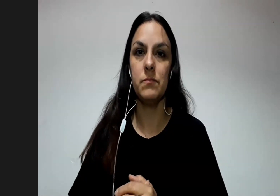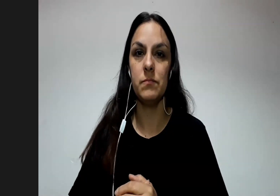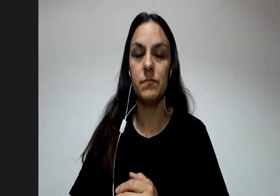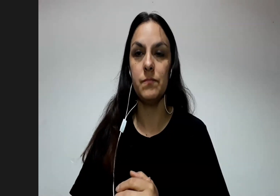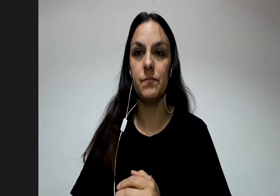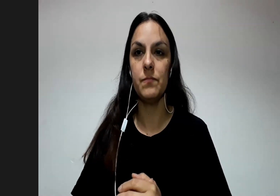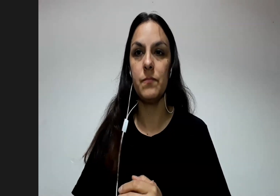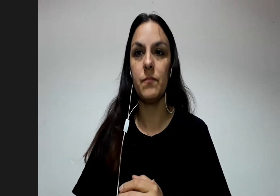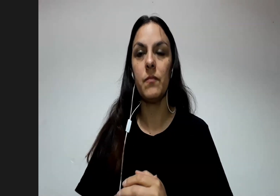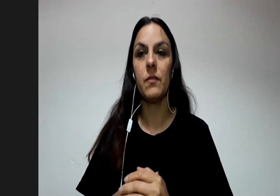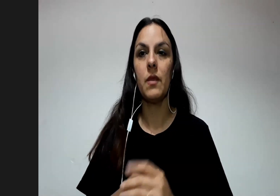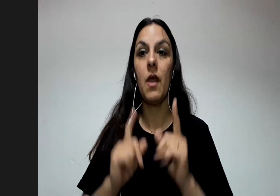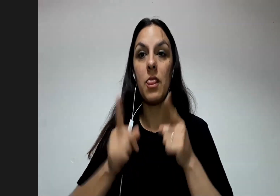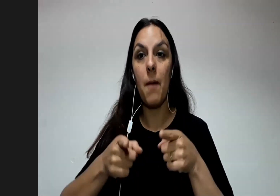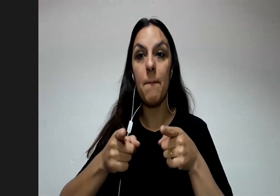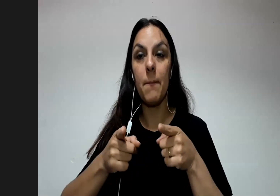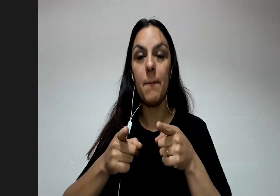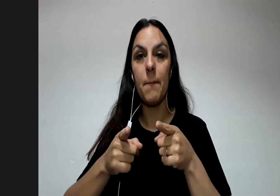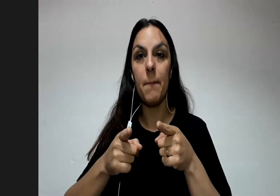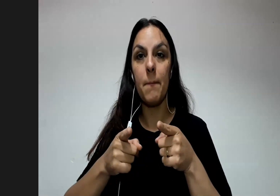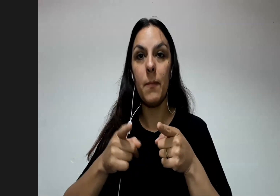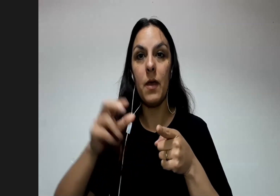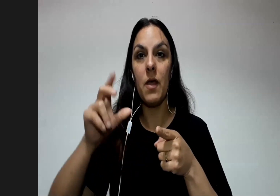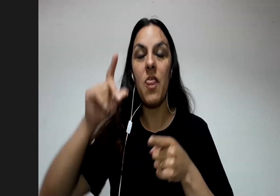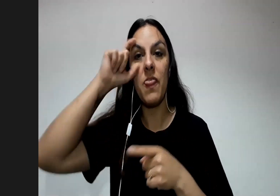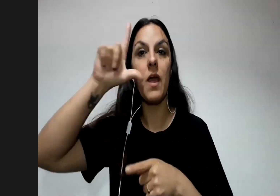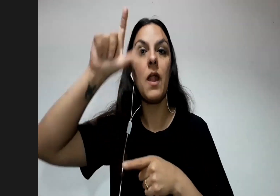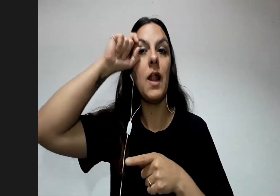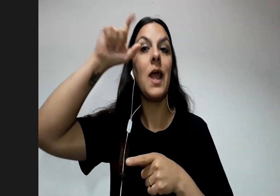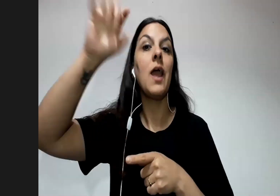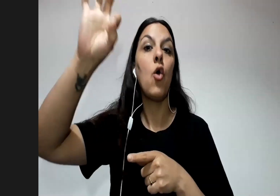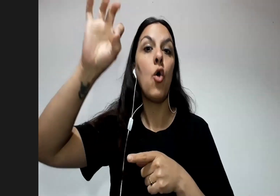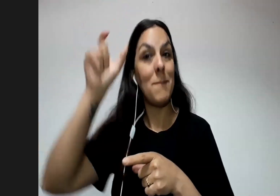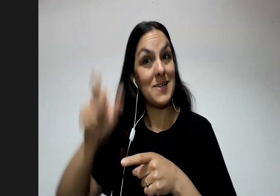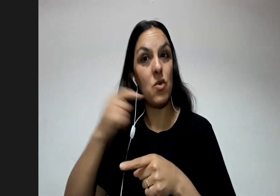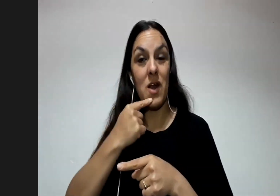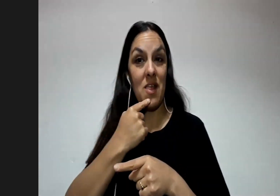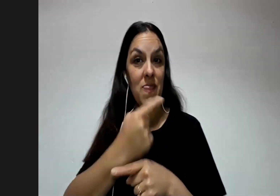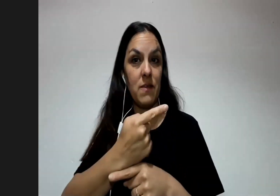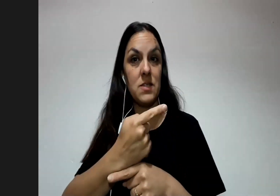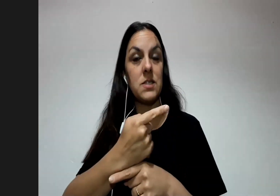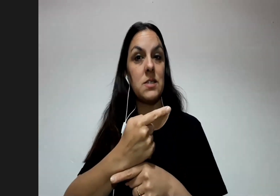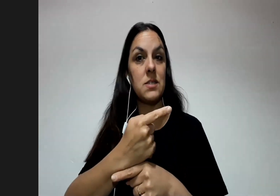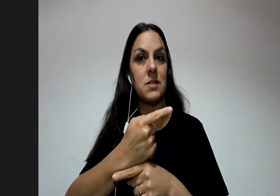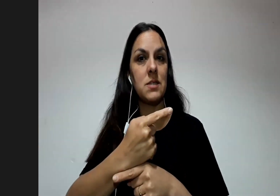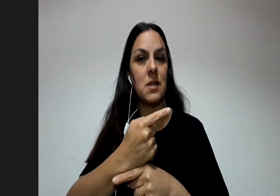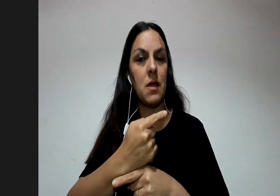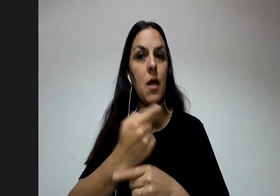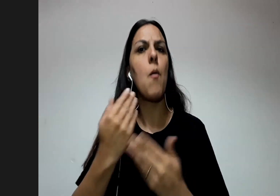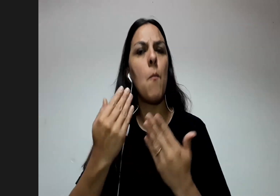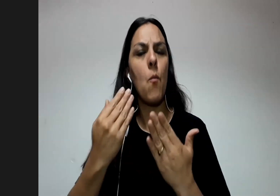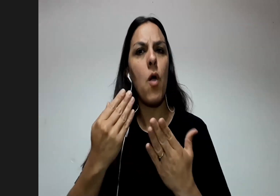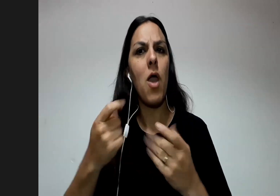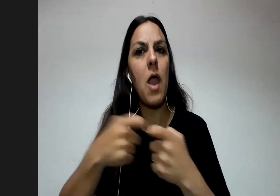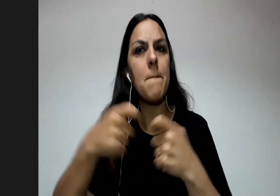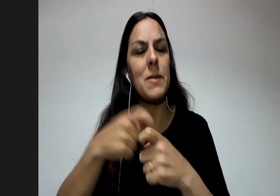Acá también, bueno, el doctor Rodolfo de Leo hace una consulta, dice si es válido que las empresas de transporte se